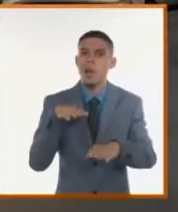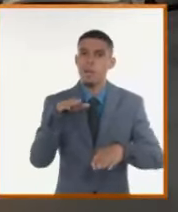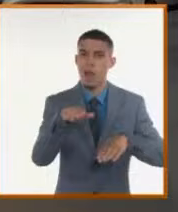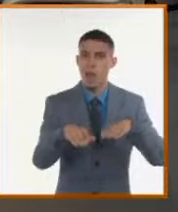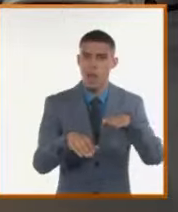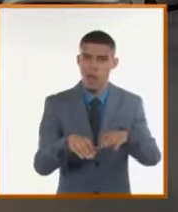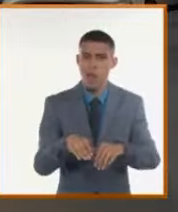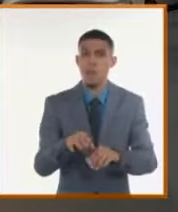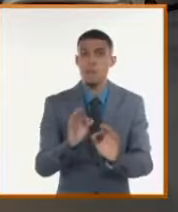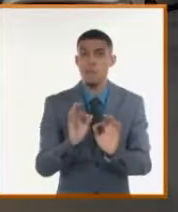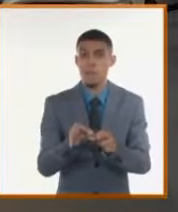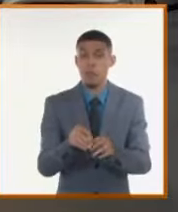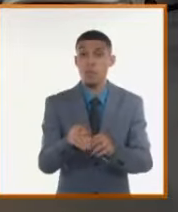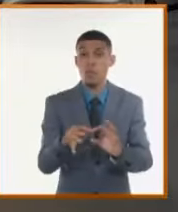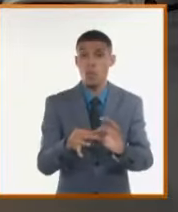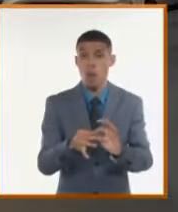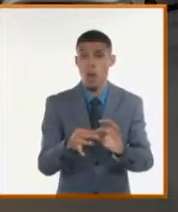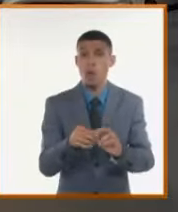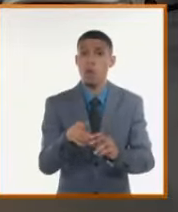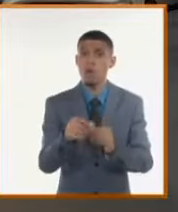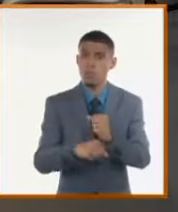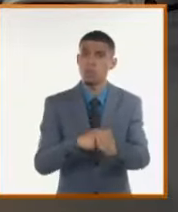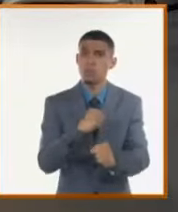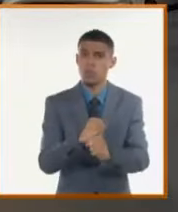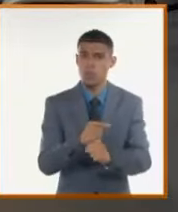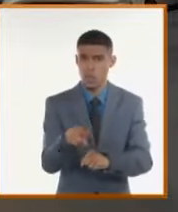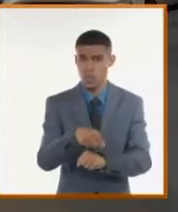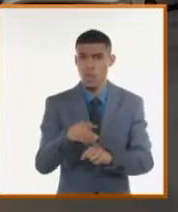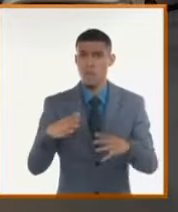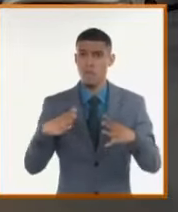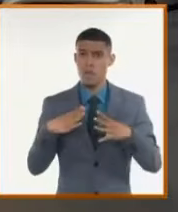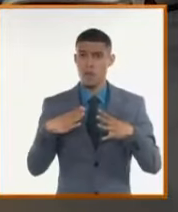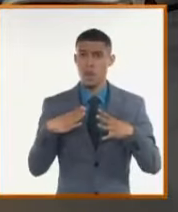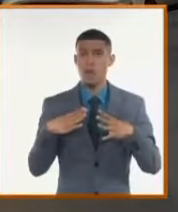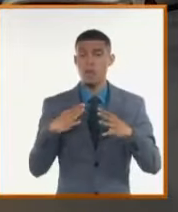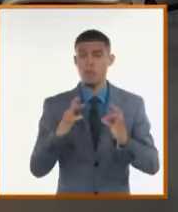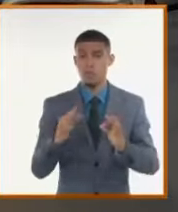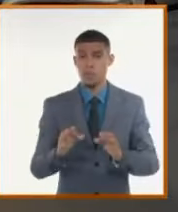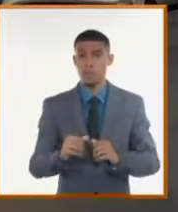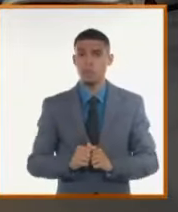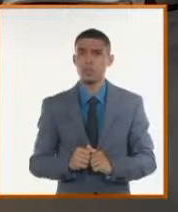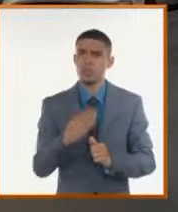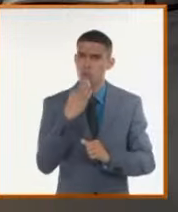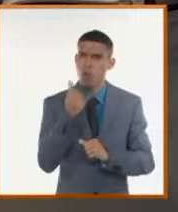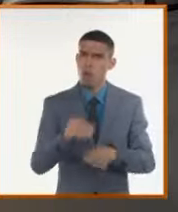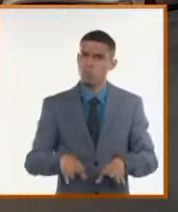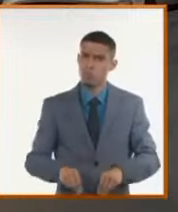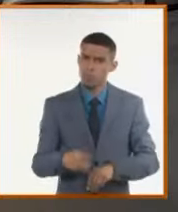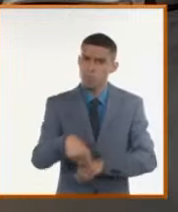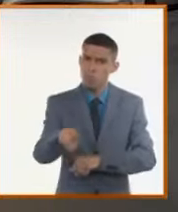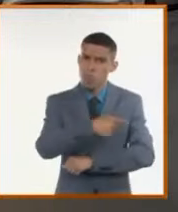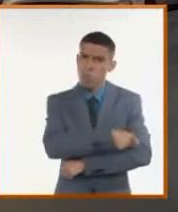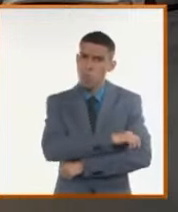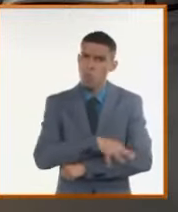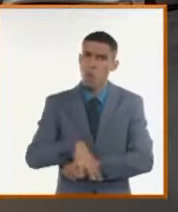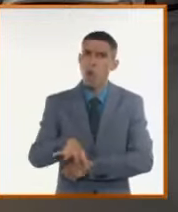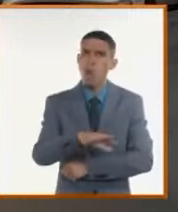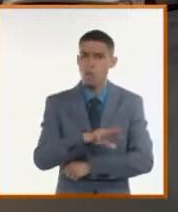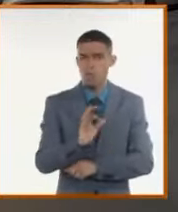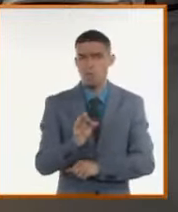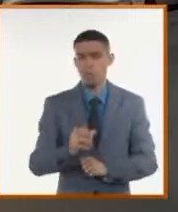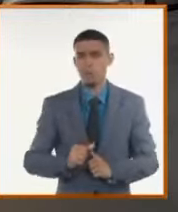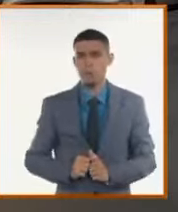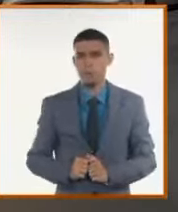de de guano que se utiliza en este periodo de tiempo con muy buena aceptación de la población en